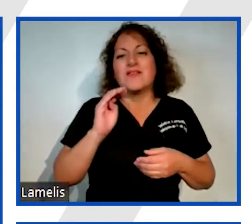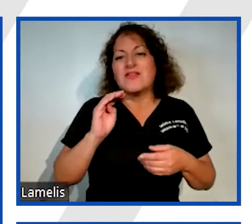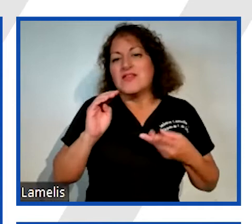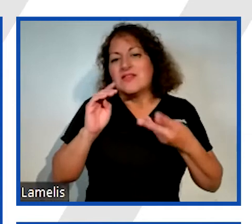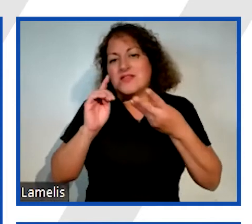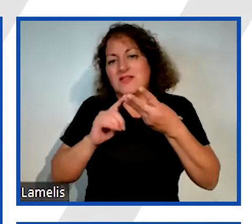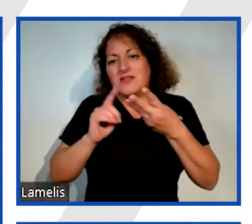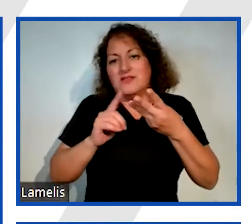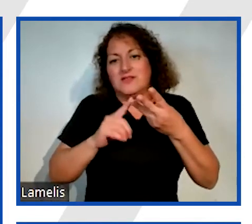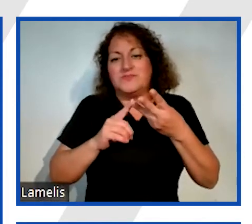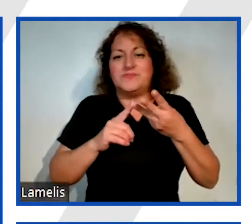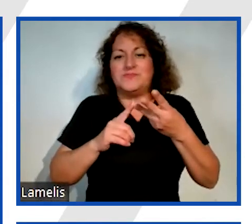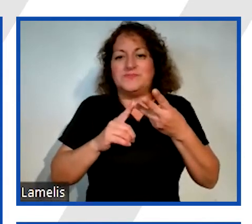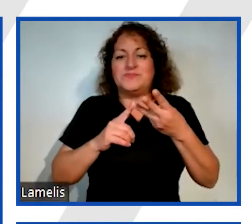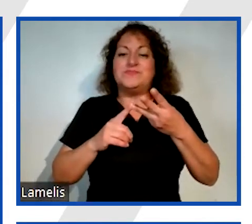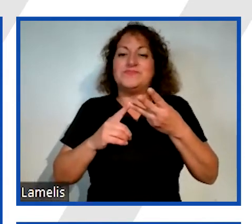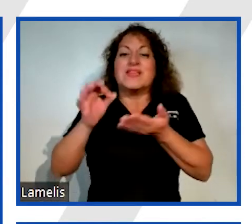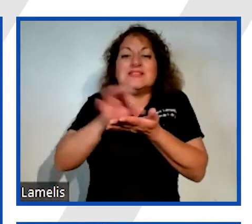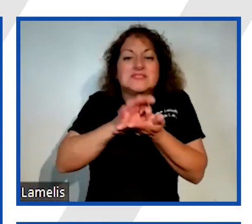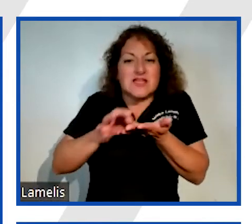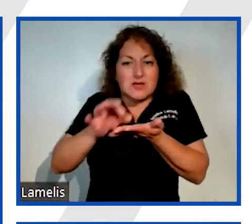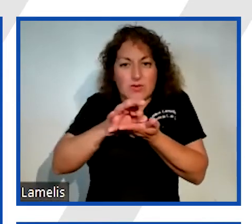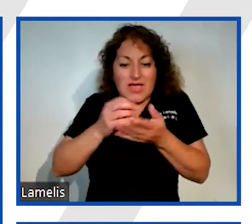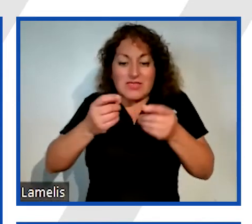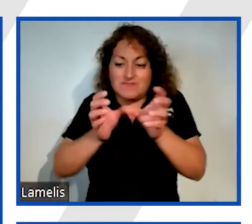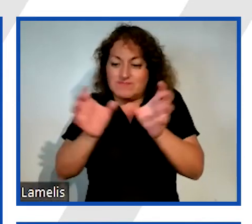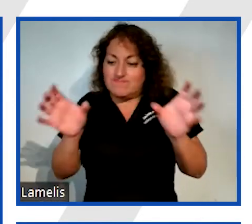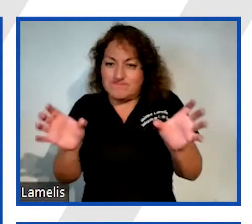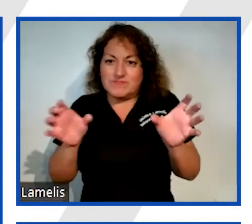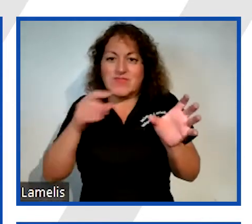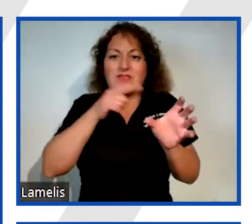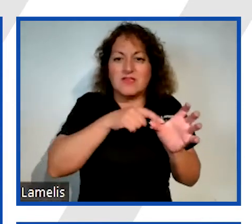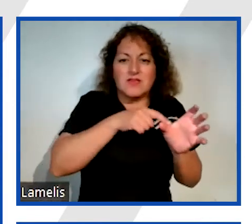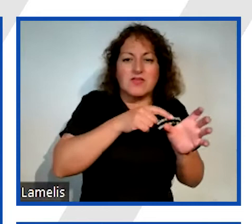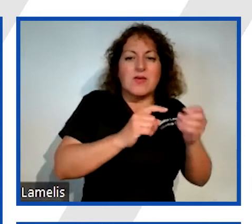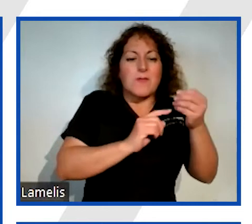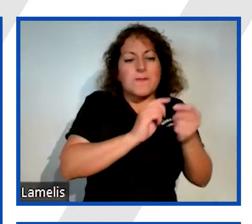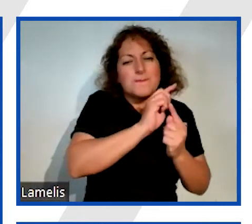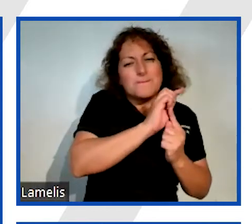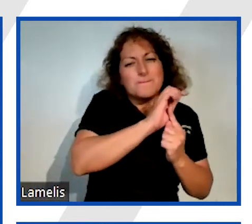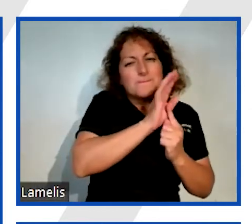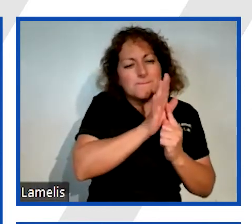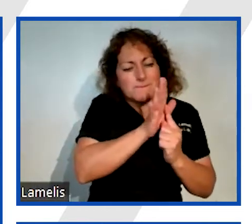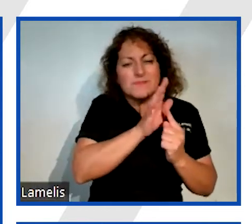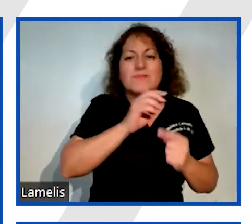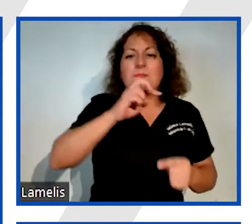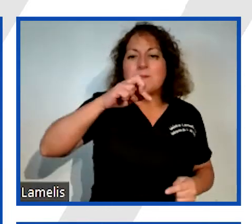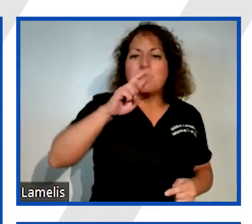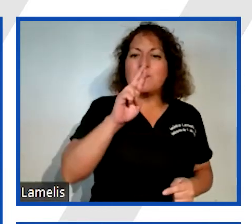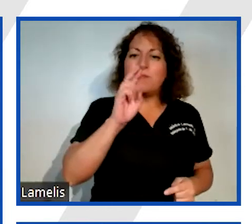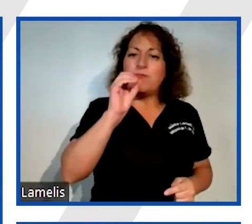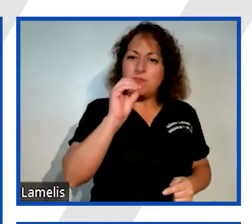colegio verdad la diferencia entre células procedentes y eucariontes que básicamente provocarían tepro como su nombre lo dice